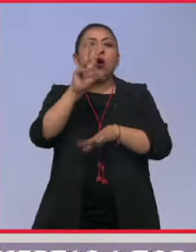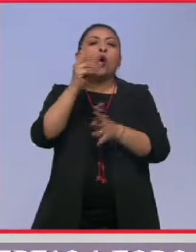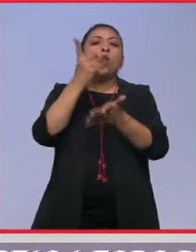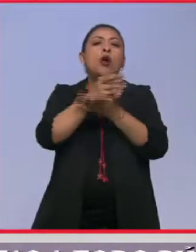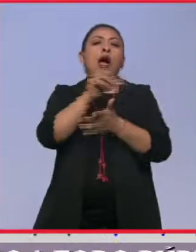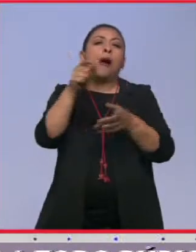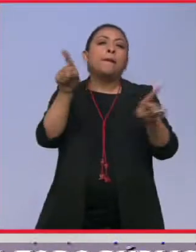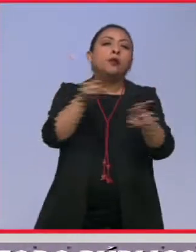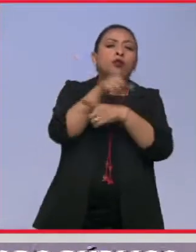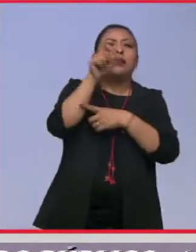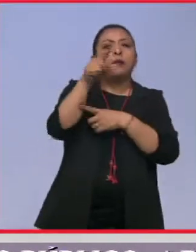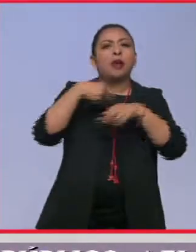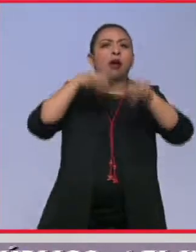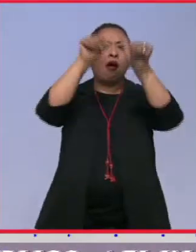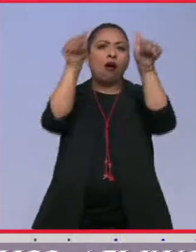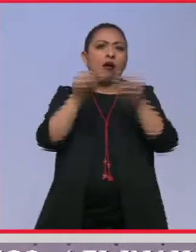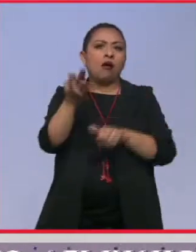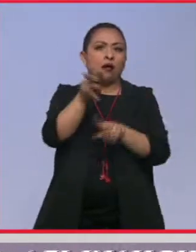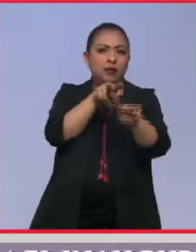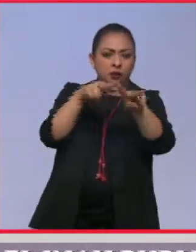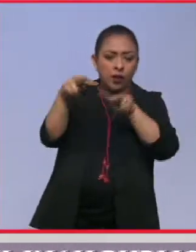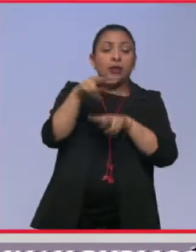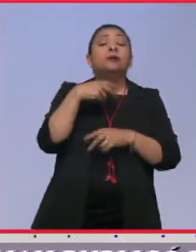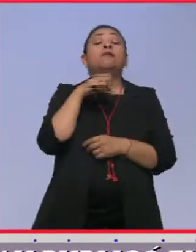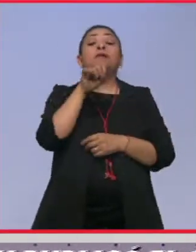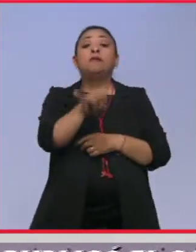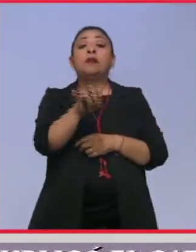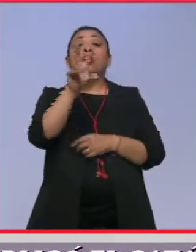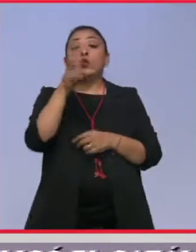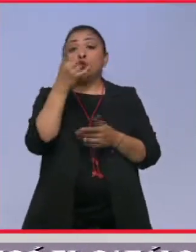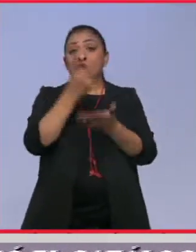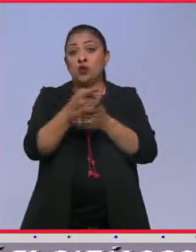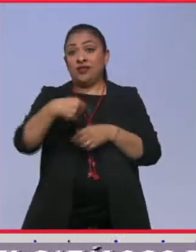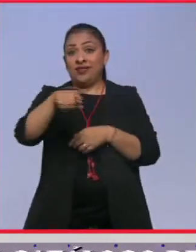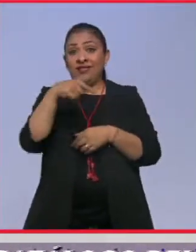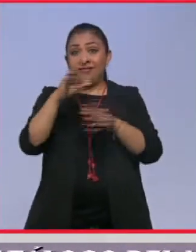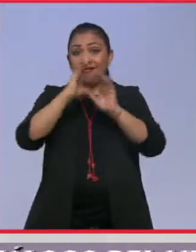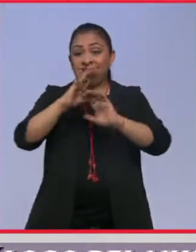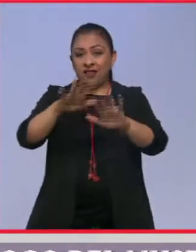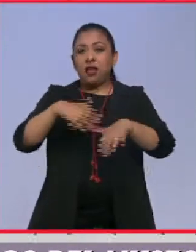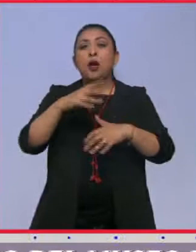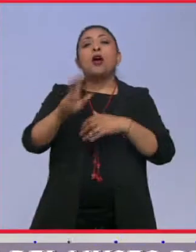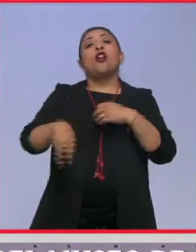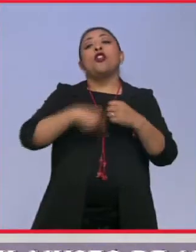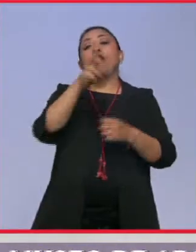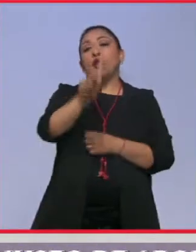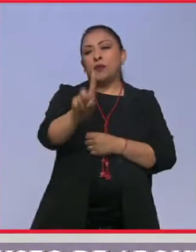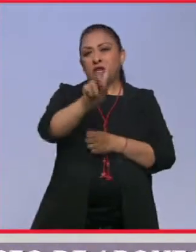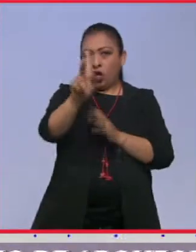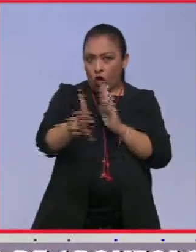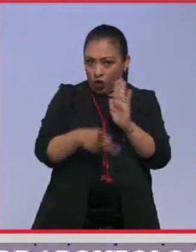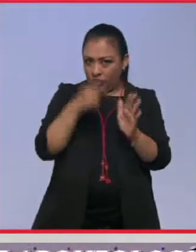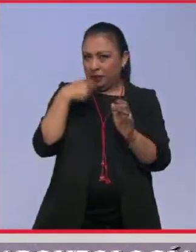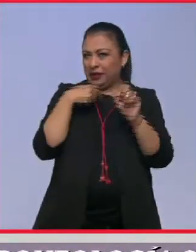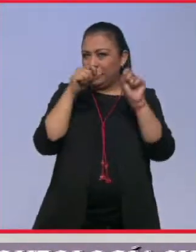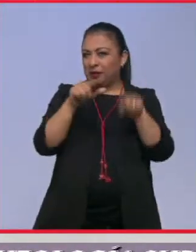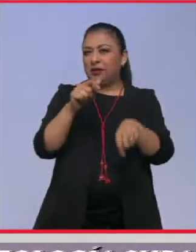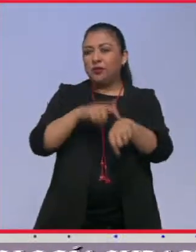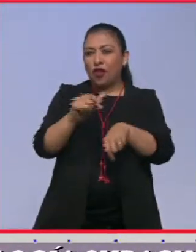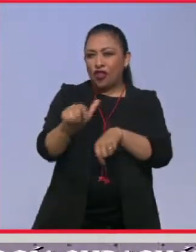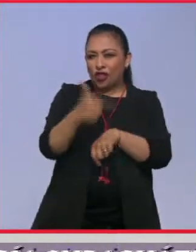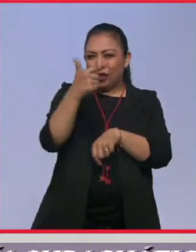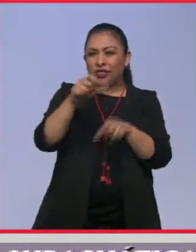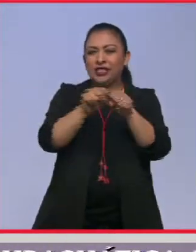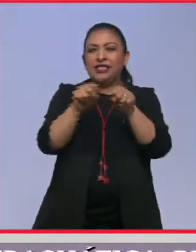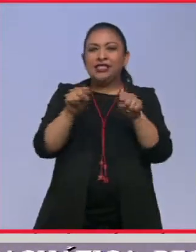la música, sino a las artes visuales. Así es, no solamente es este concierto que se va a repetir el próximo domingo a las 12 del día